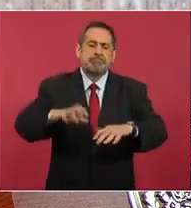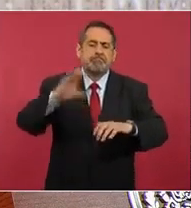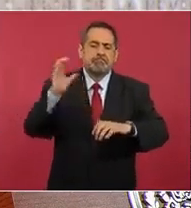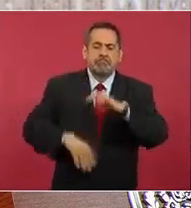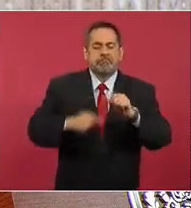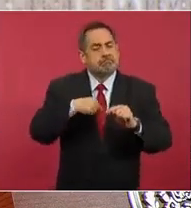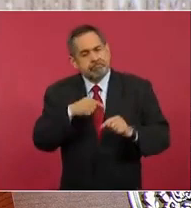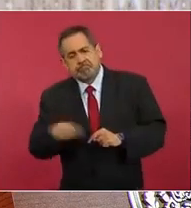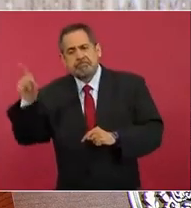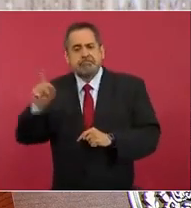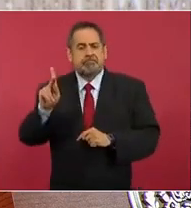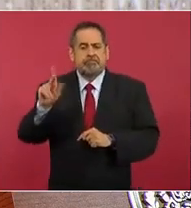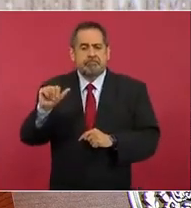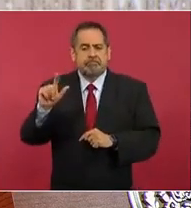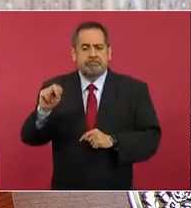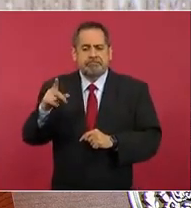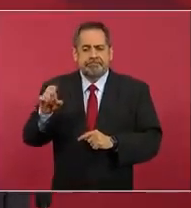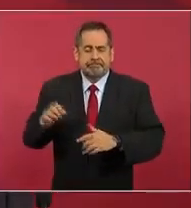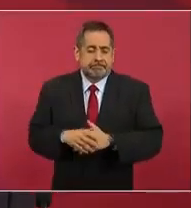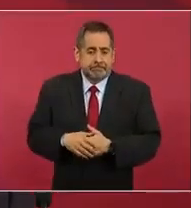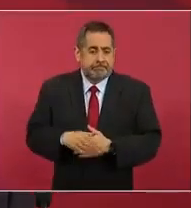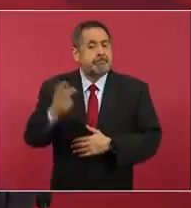O sea que ofrezco disculpa